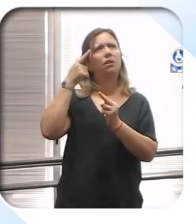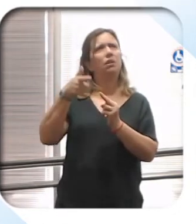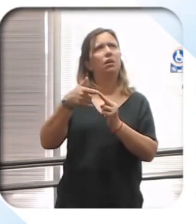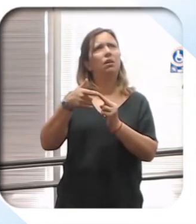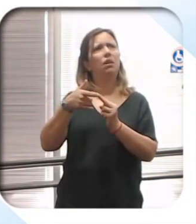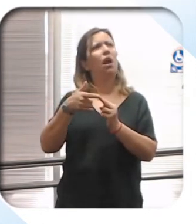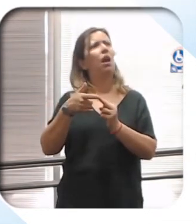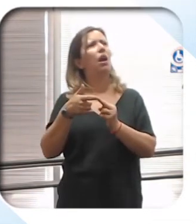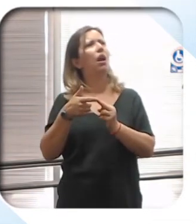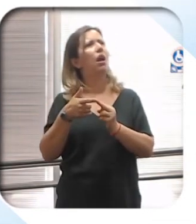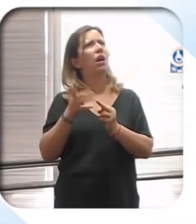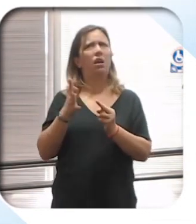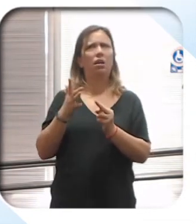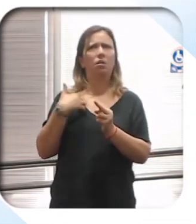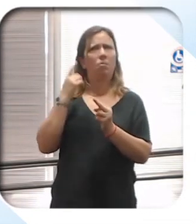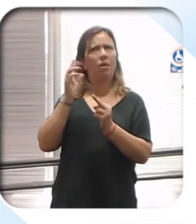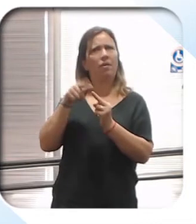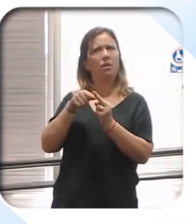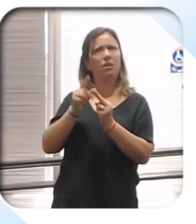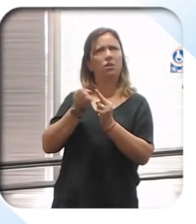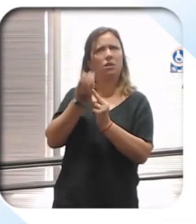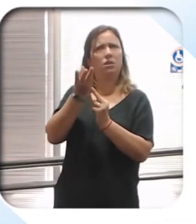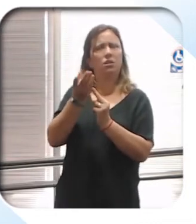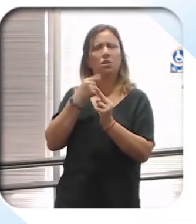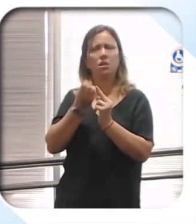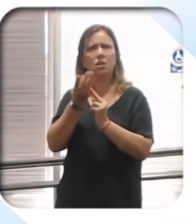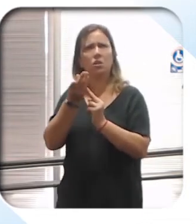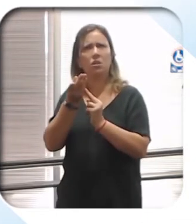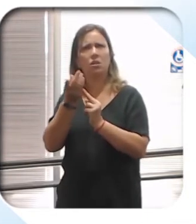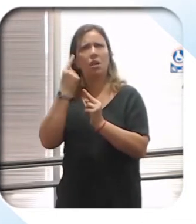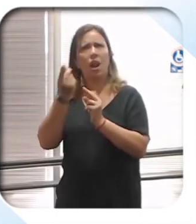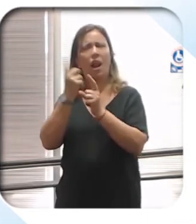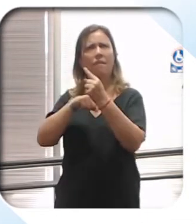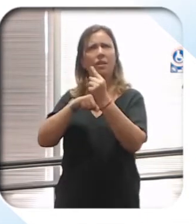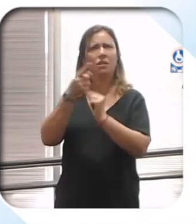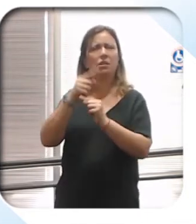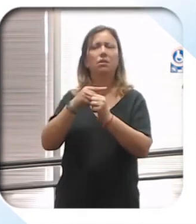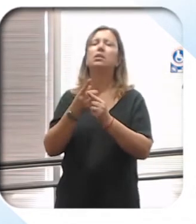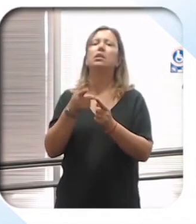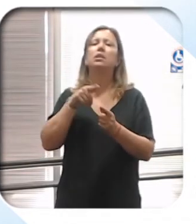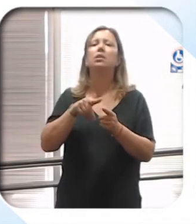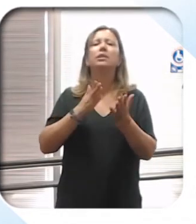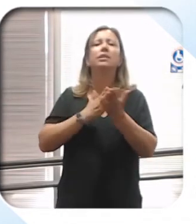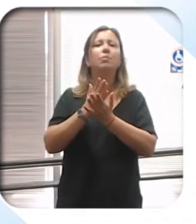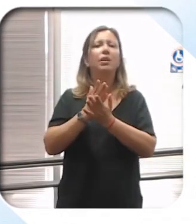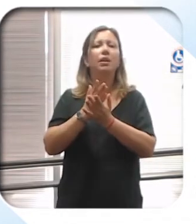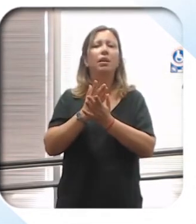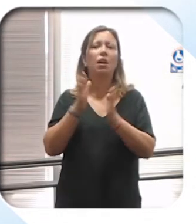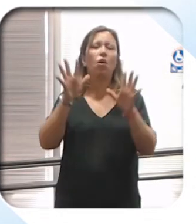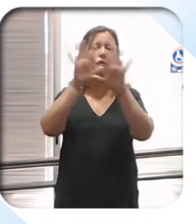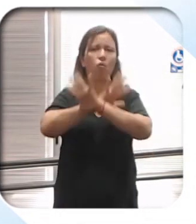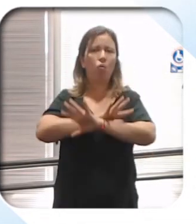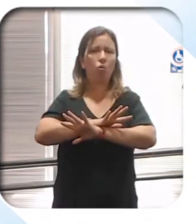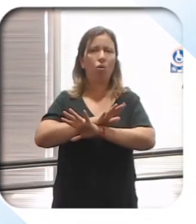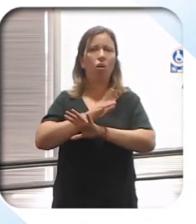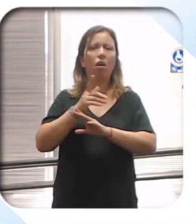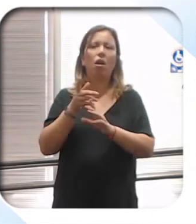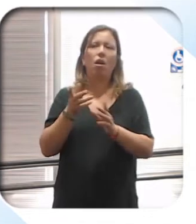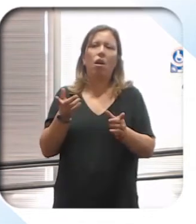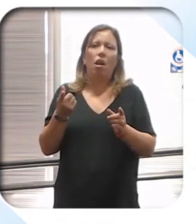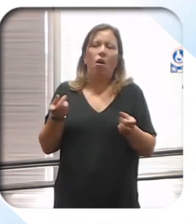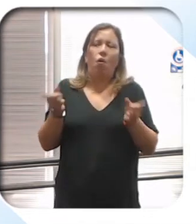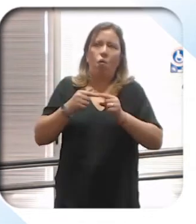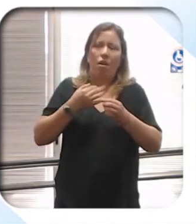piensa que estamos hablando de eyaculación, le decís eyaculación y la persona piensa que es una erección. Por tanto, a veces tenemos que bajar un poquito